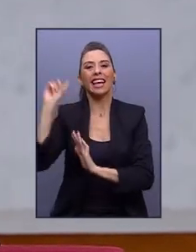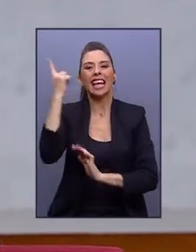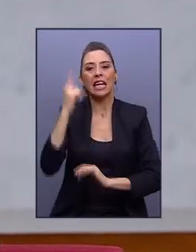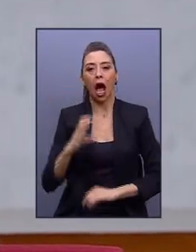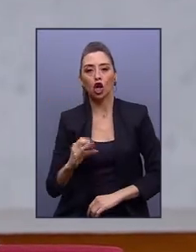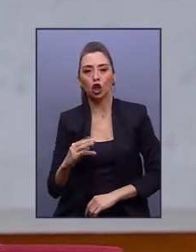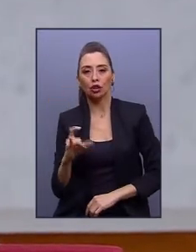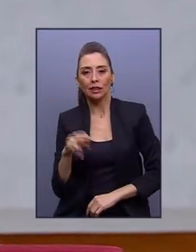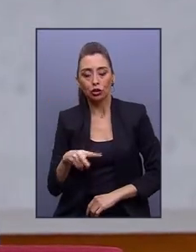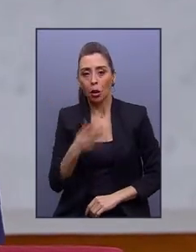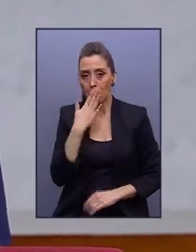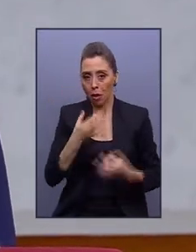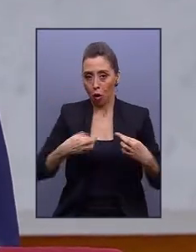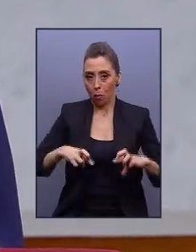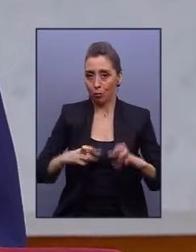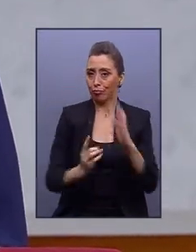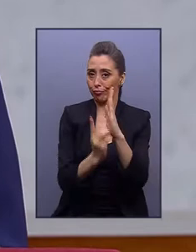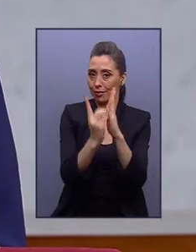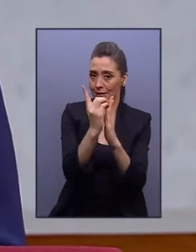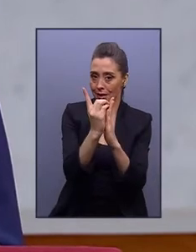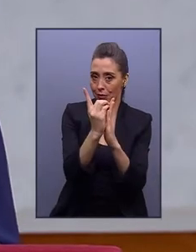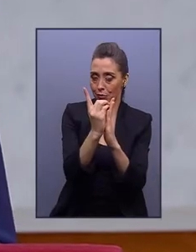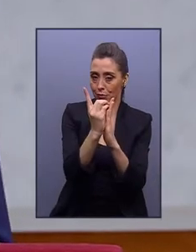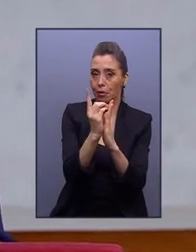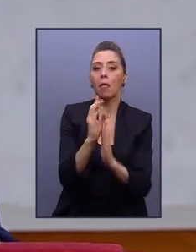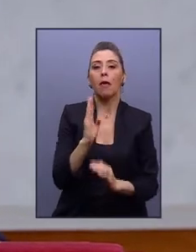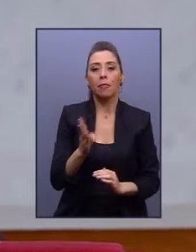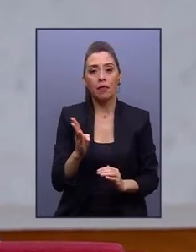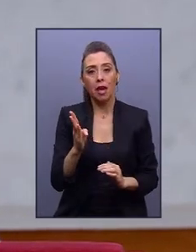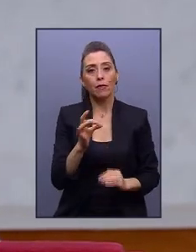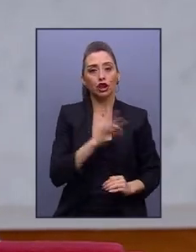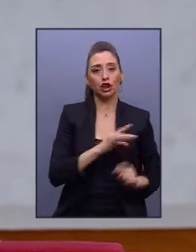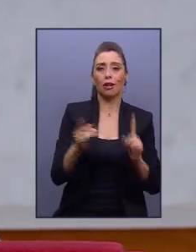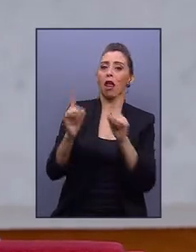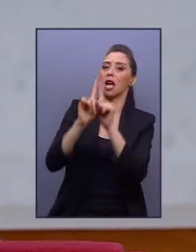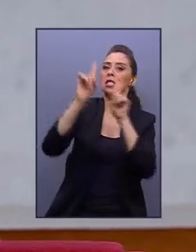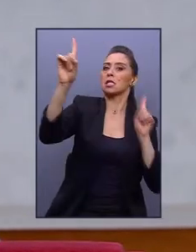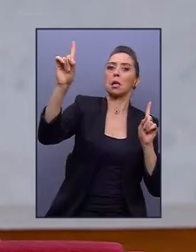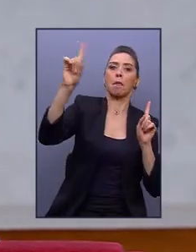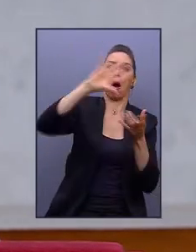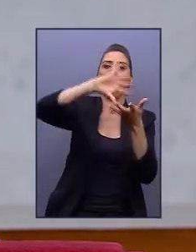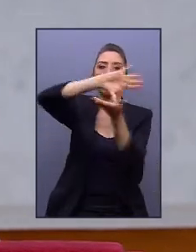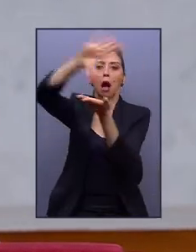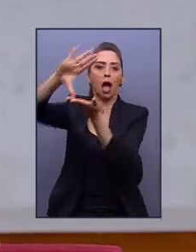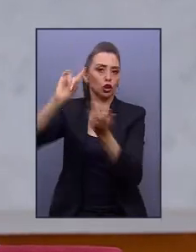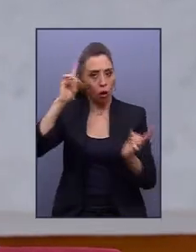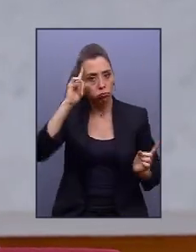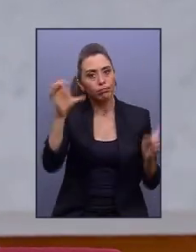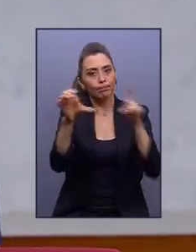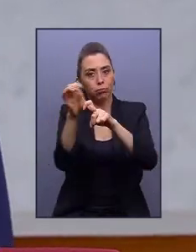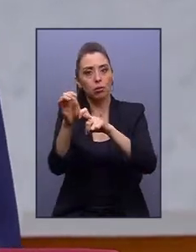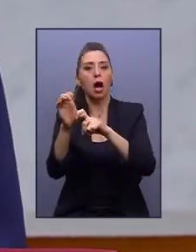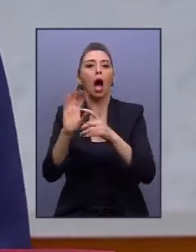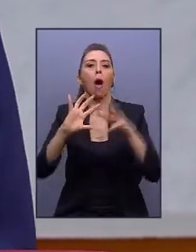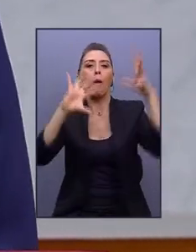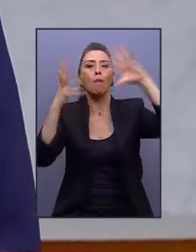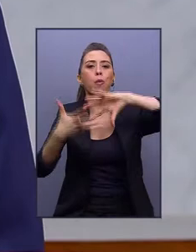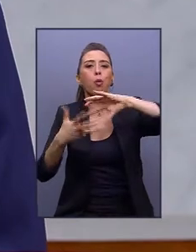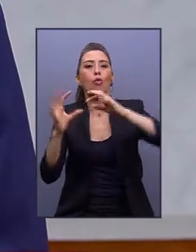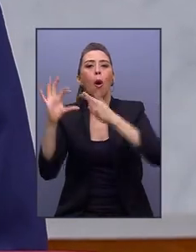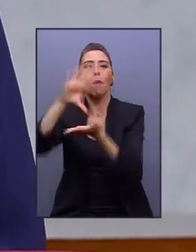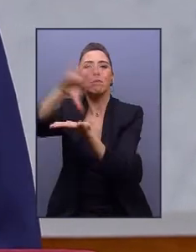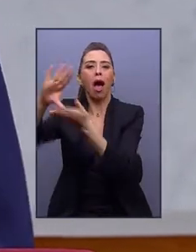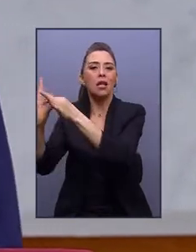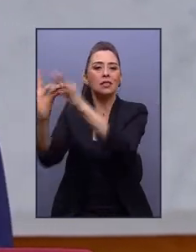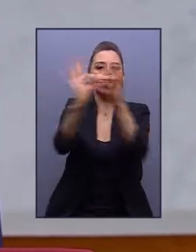construir mejores oportunidades de desarrollo, debemos estar insertos en el mundo. No es posible cerrarse a la globalización, ni se